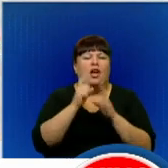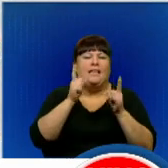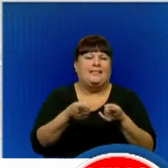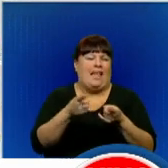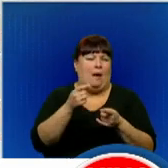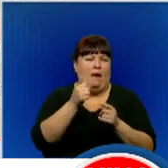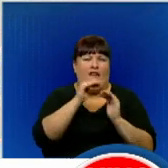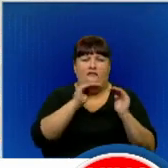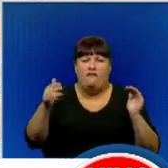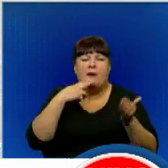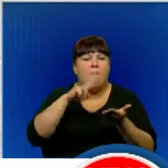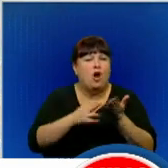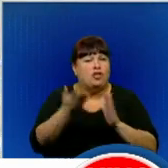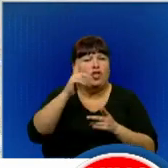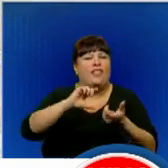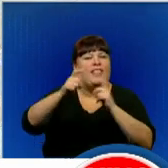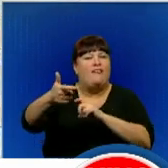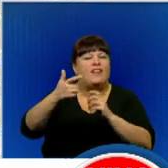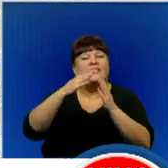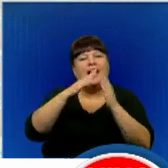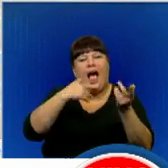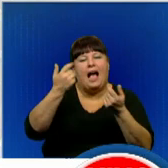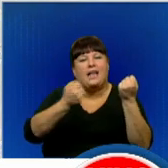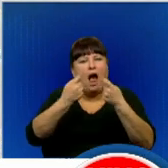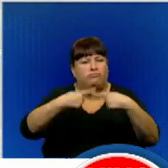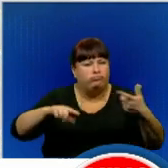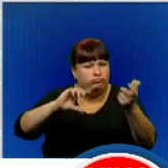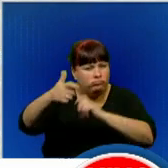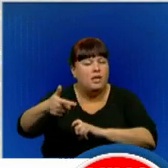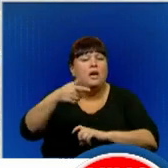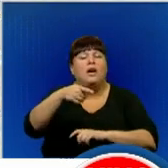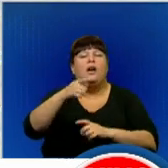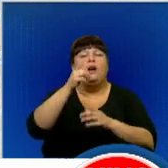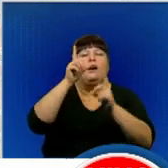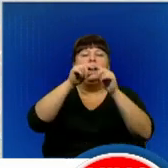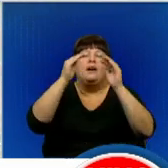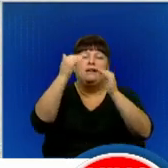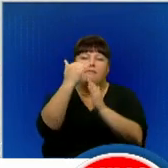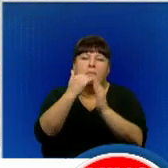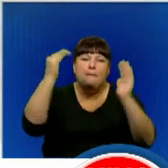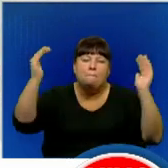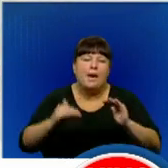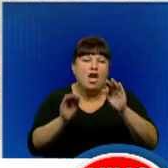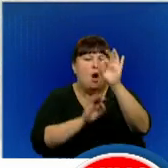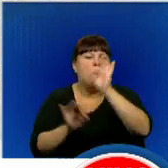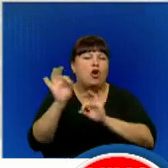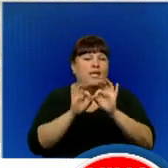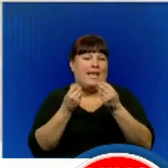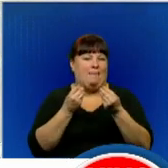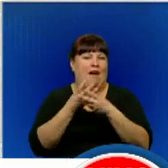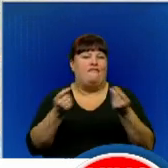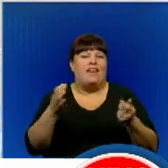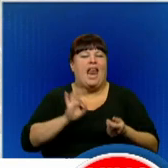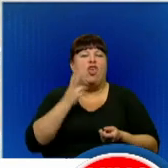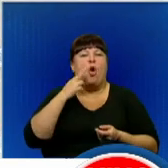incrementar los impuestos a las transferencias de inmuebles y automotor un cronograma de reducción de alícuotas para terminar el año